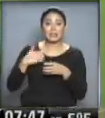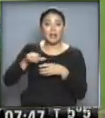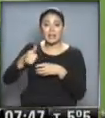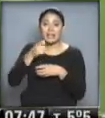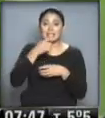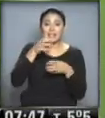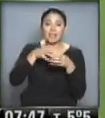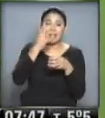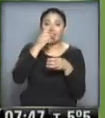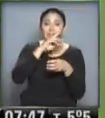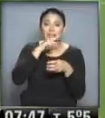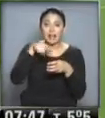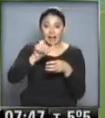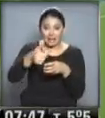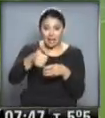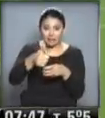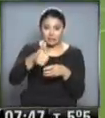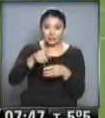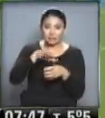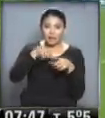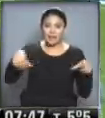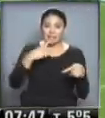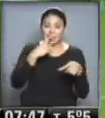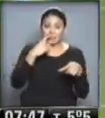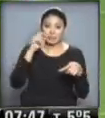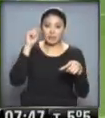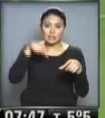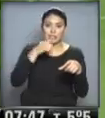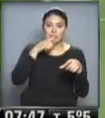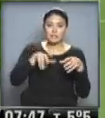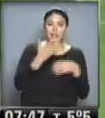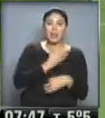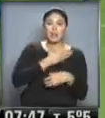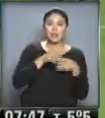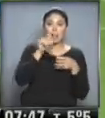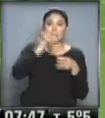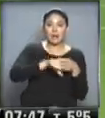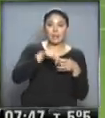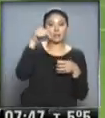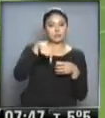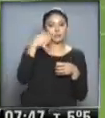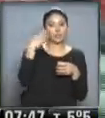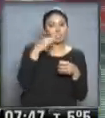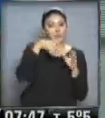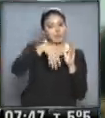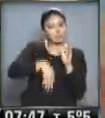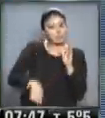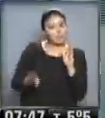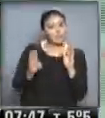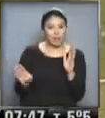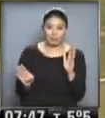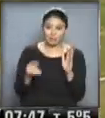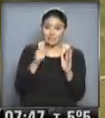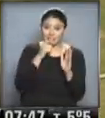Martín de San Juan ganaba su partido en el Monumental, con esta derrota Rafaela, pagaba los platos rotos. Se iba al